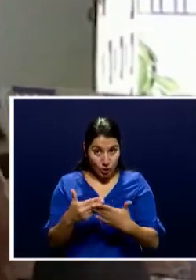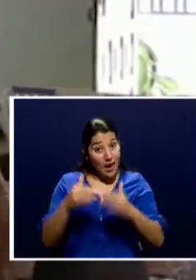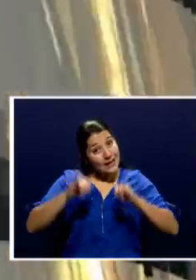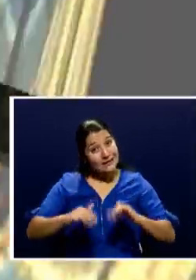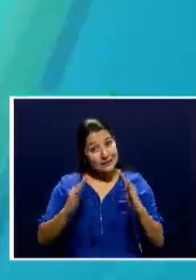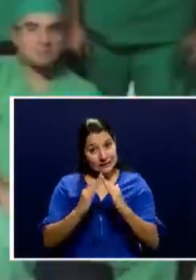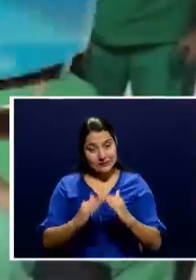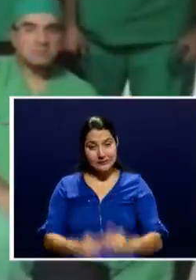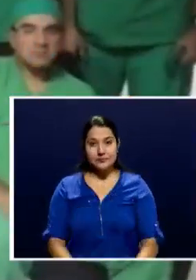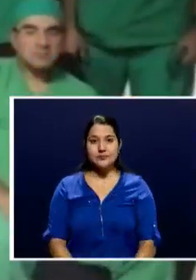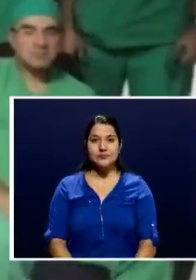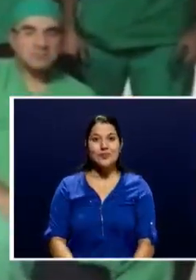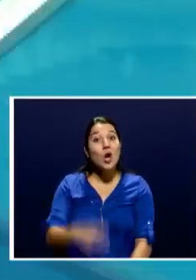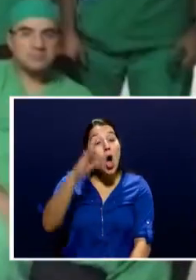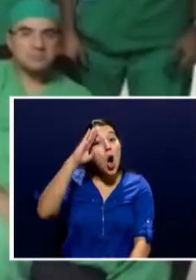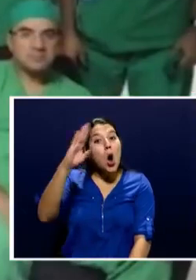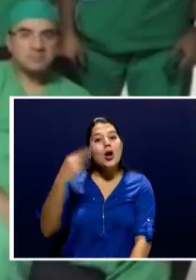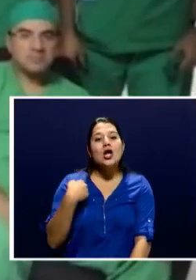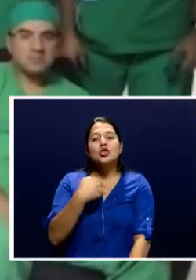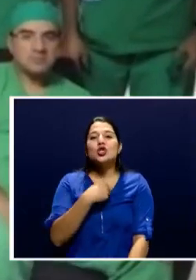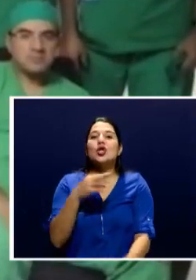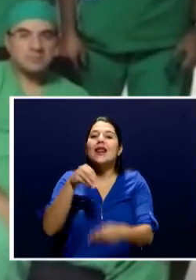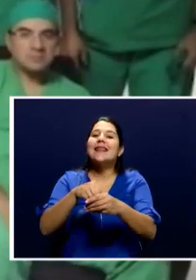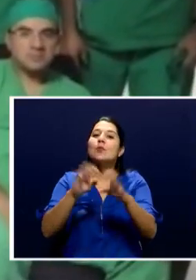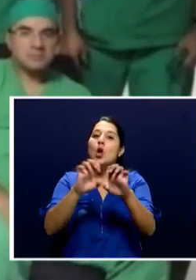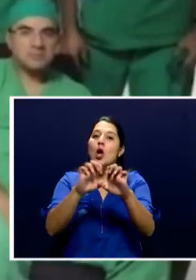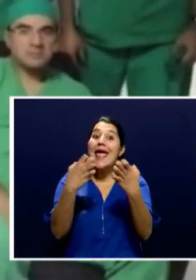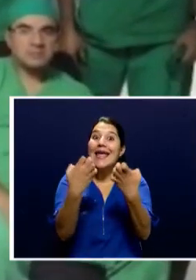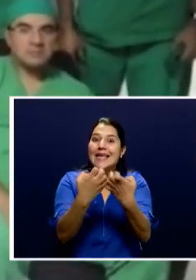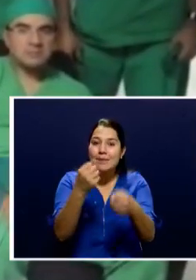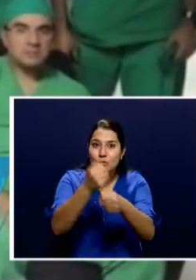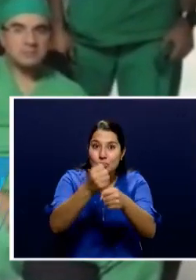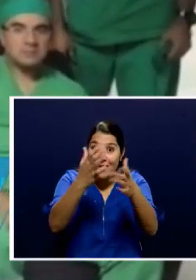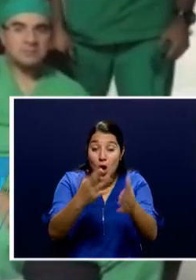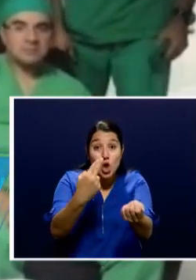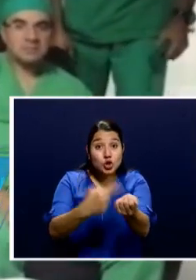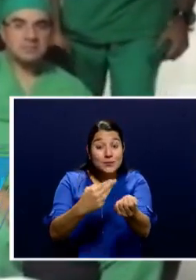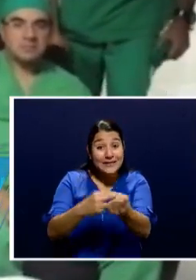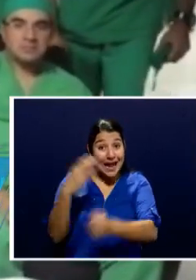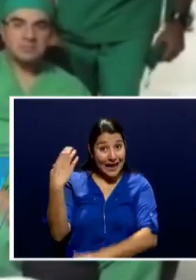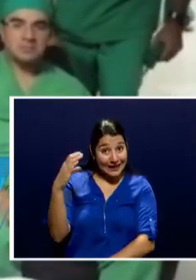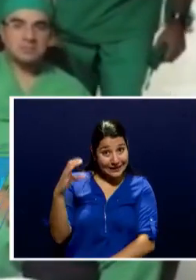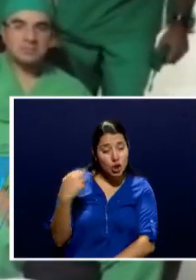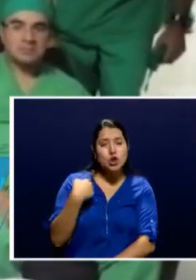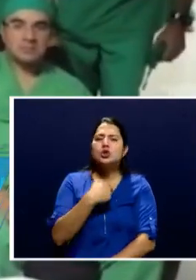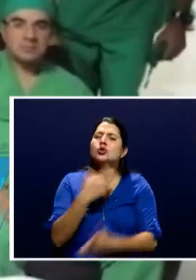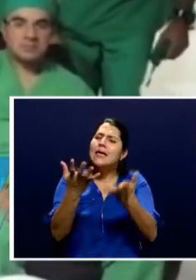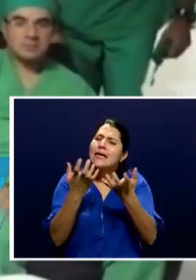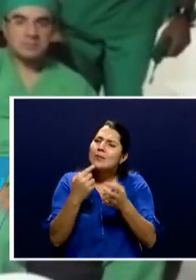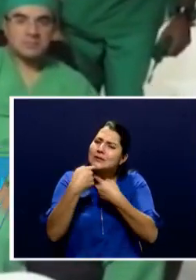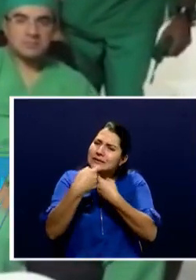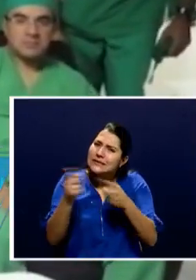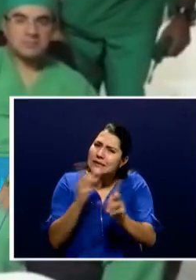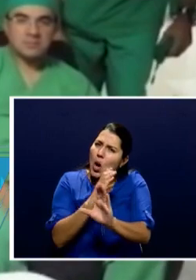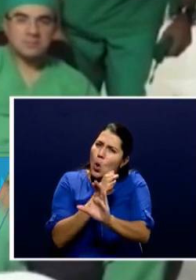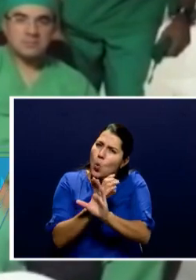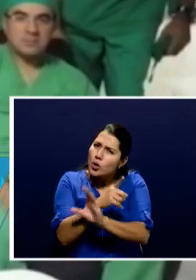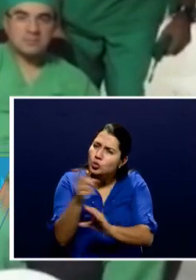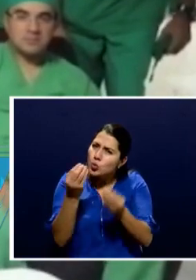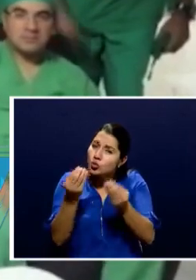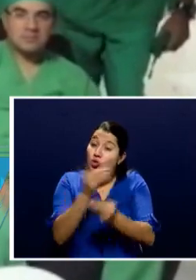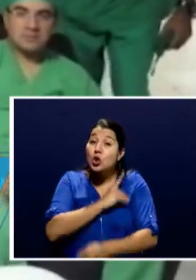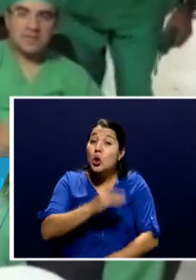casa. Hola, somos parte del equipo de sala de operaciones del Hospital Max Peral. Queremos decirles que se cuiden mucho, que Dios los bendiga y